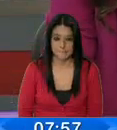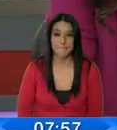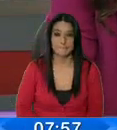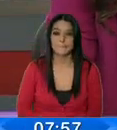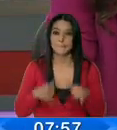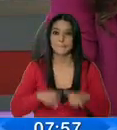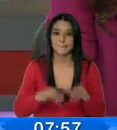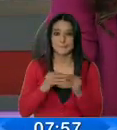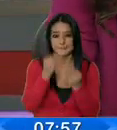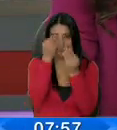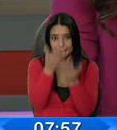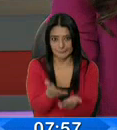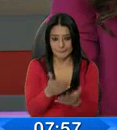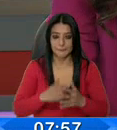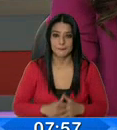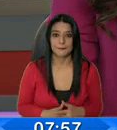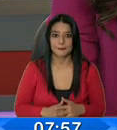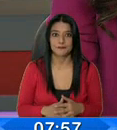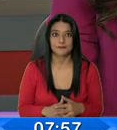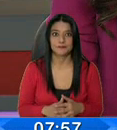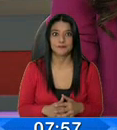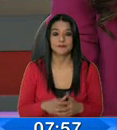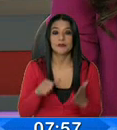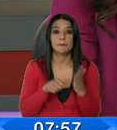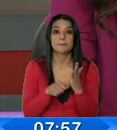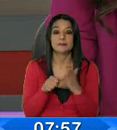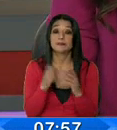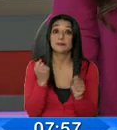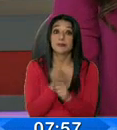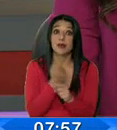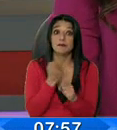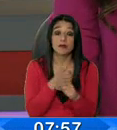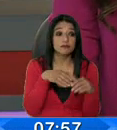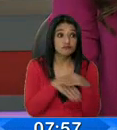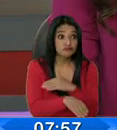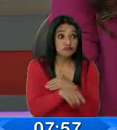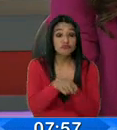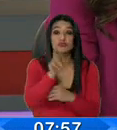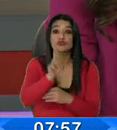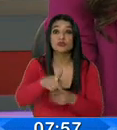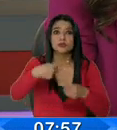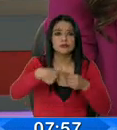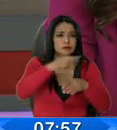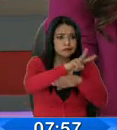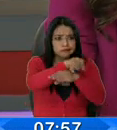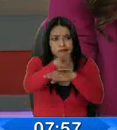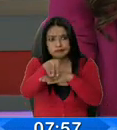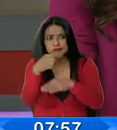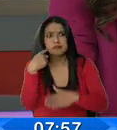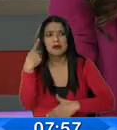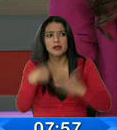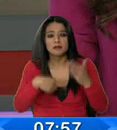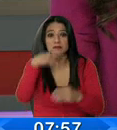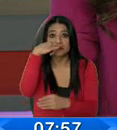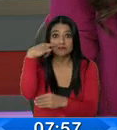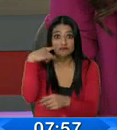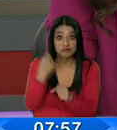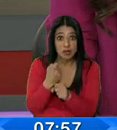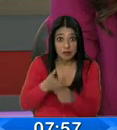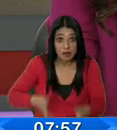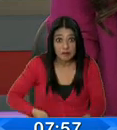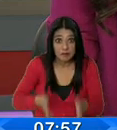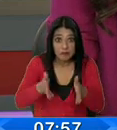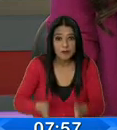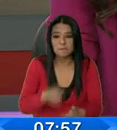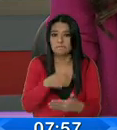Seguimos con más información. El Ministerio de Trabajo realizó inspecciones en el sur de Quito para evitar el trabajo infantil en la vía pública. Durante